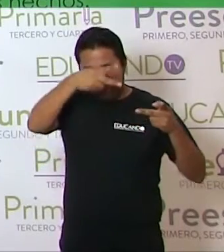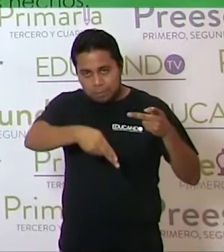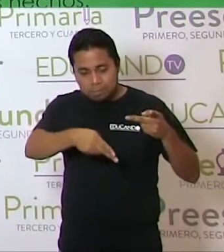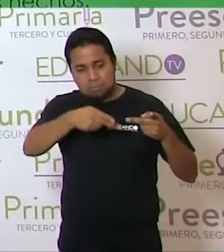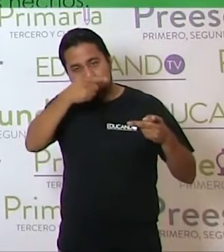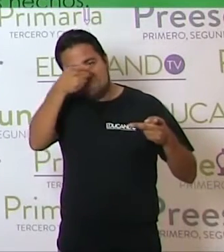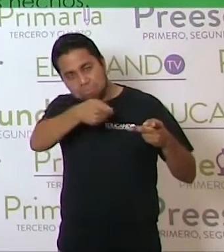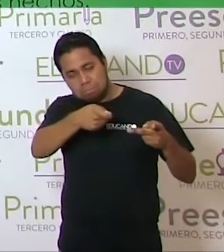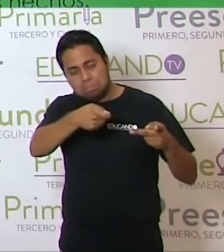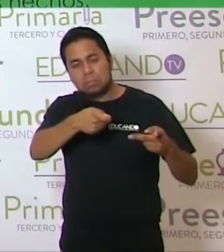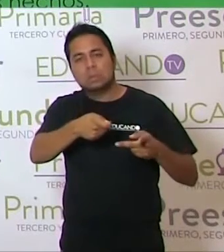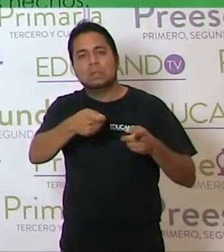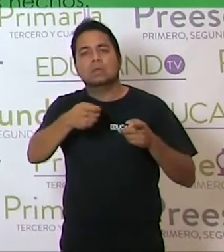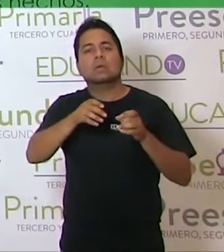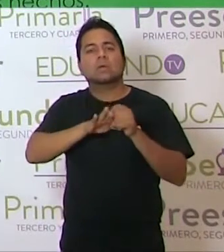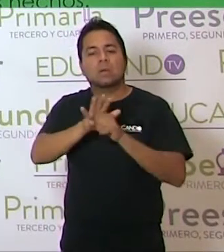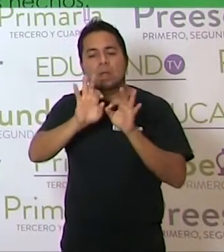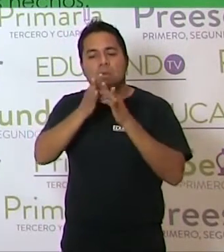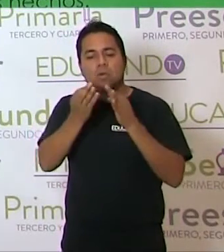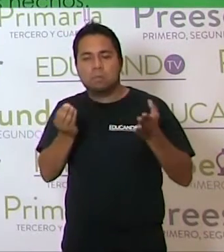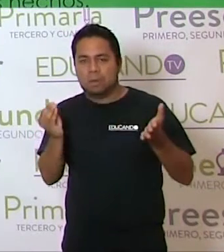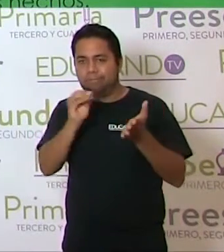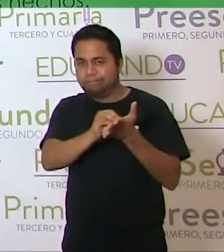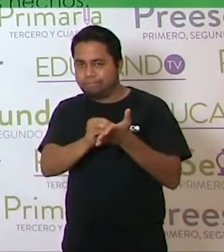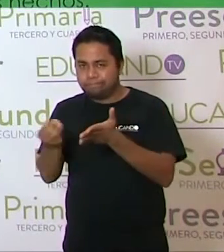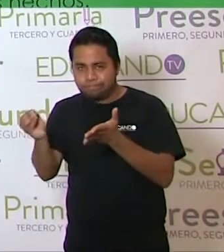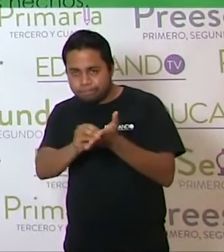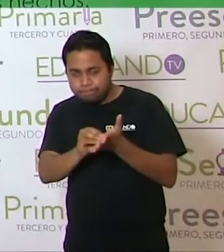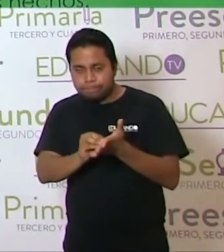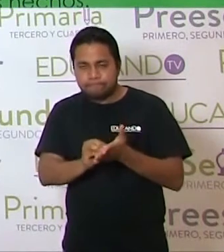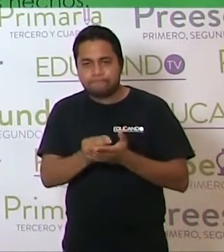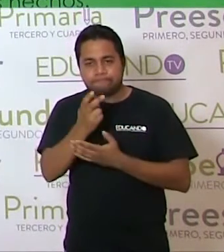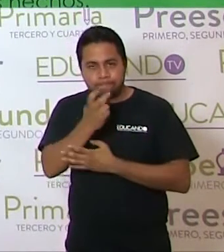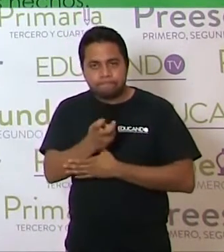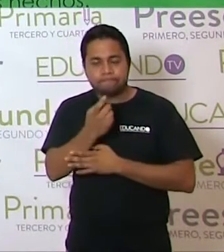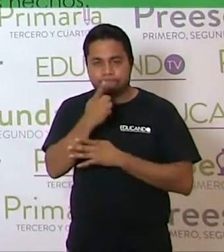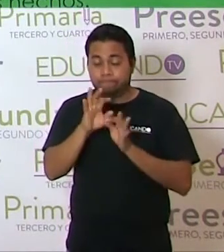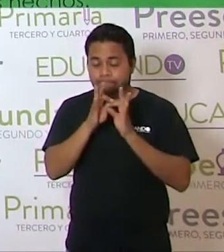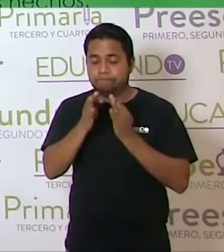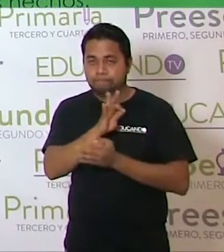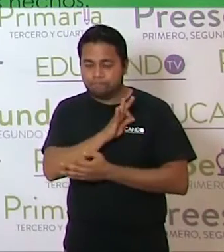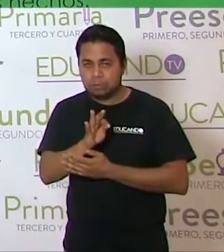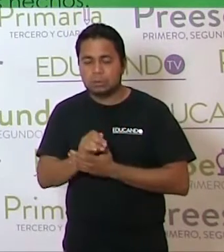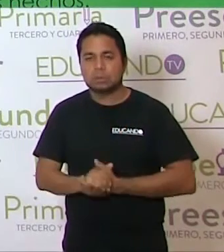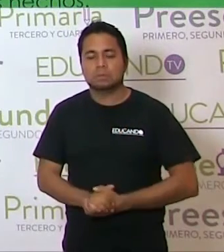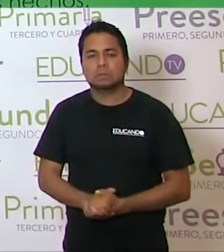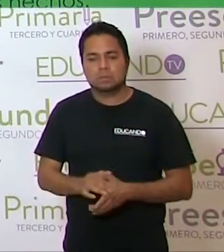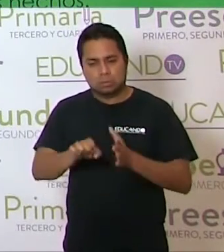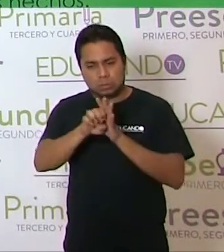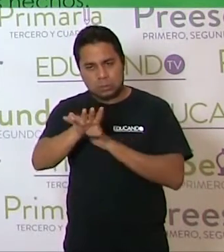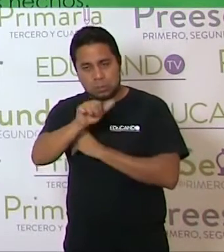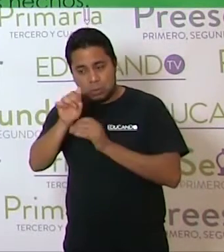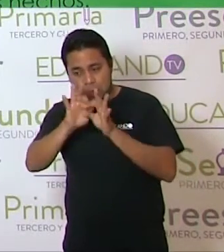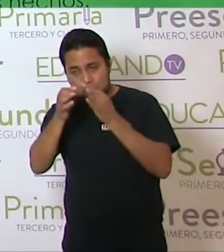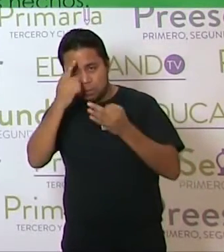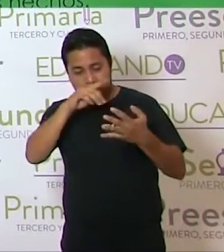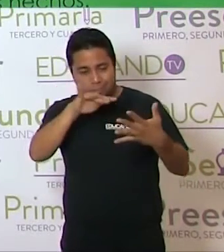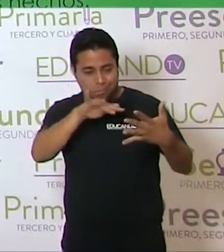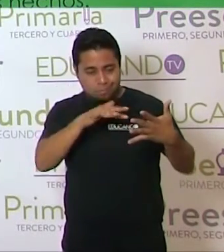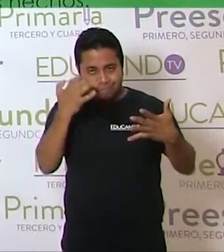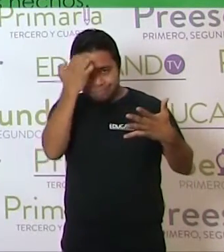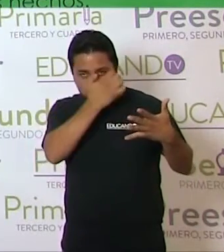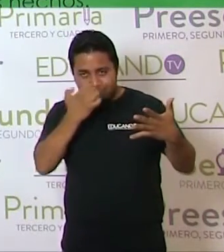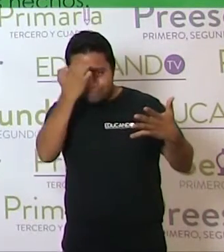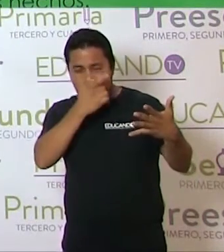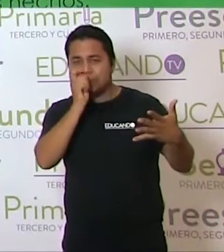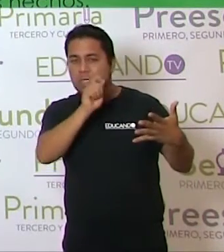en qué manera están colocados esa sería una manera otra manera de analizar un texto es